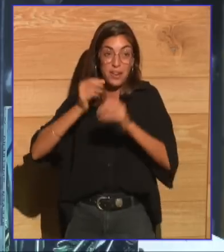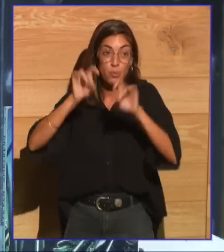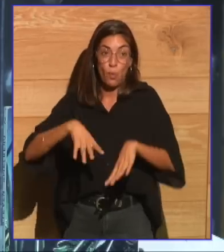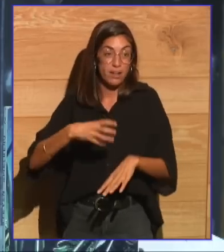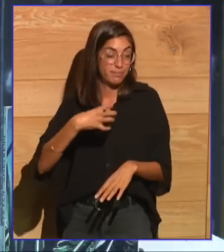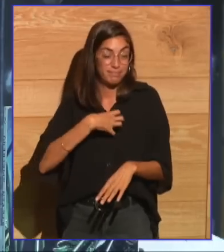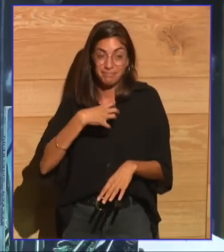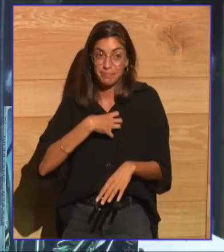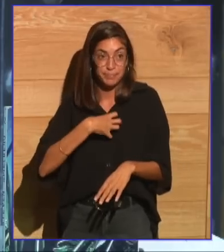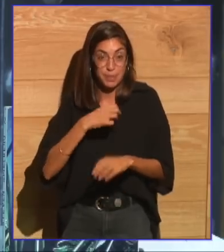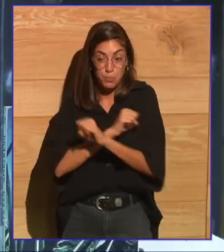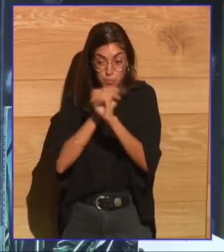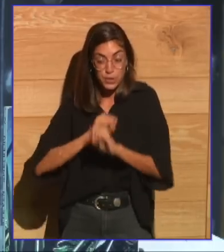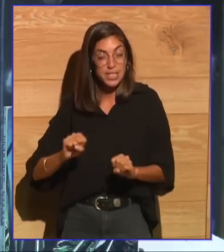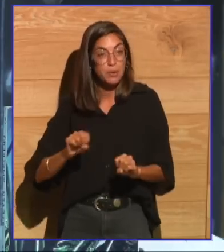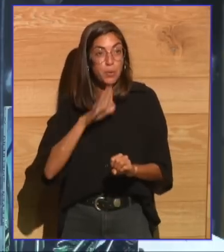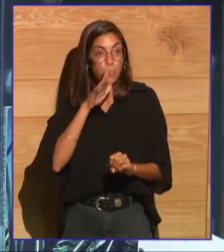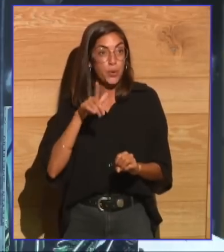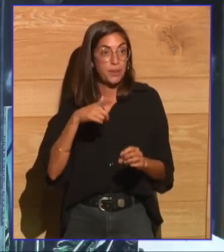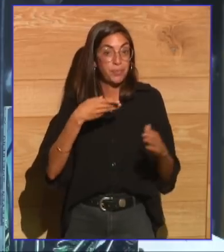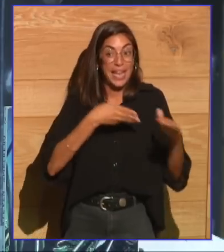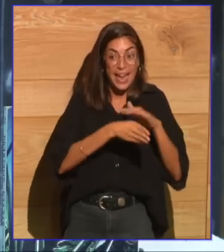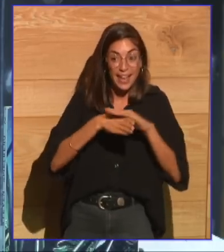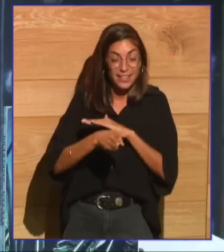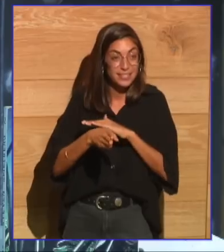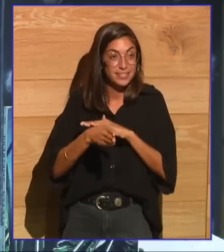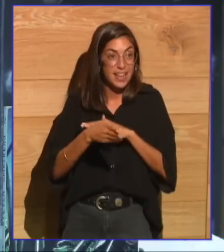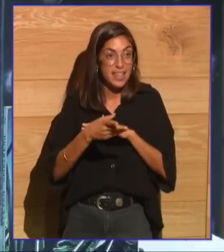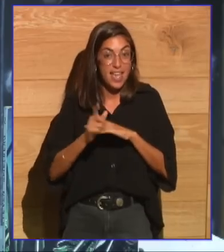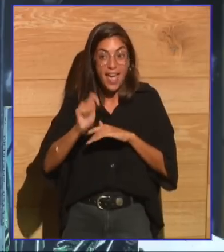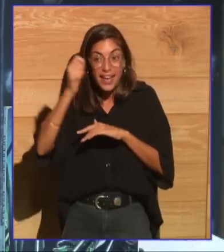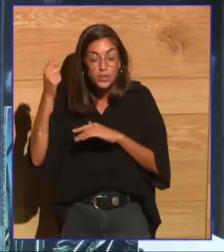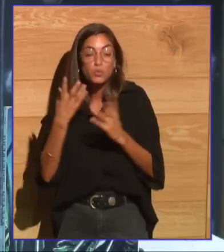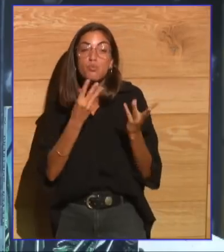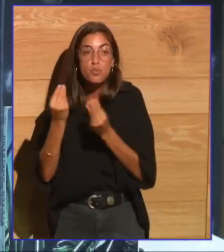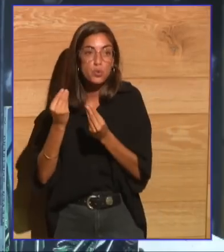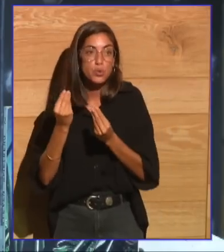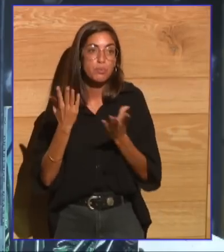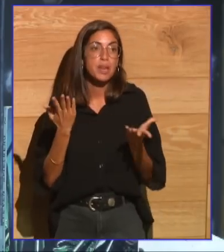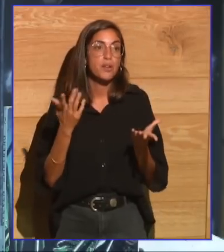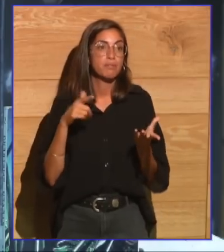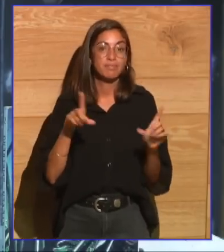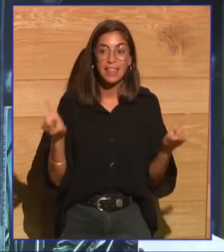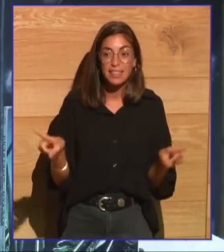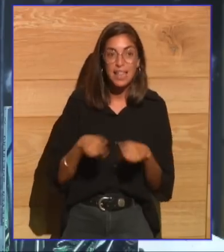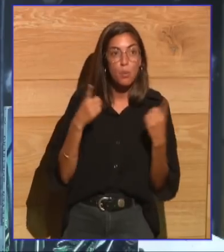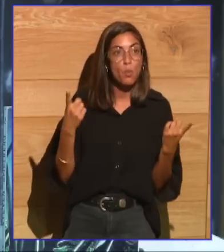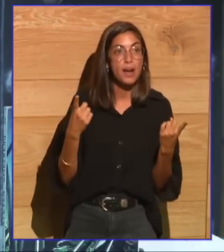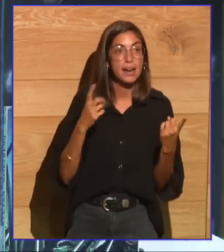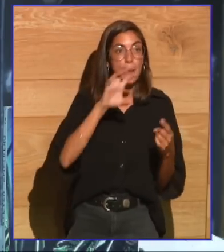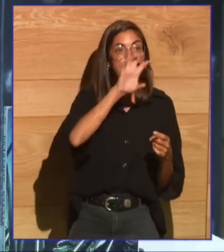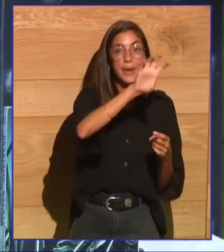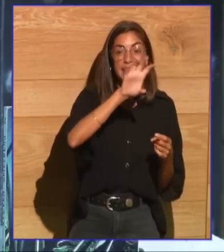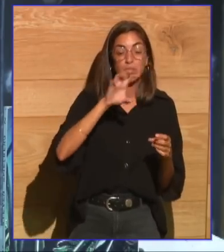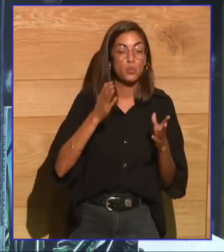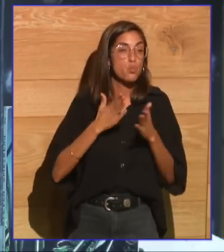muchas veces ha creado muchos éxitos de taquilla posteriores pero eso que de lo mismo que seas de bangladesh que